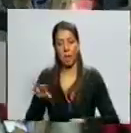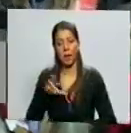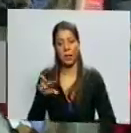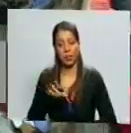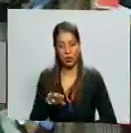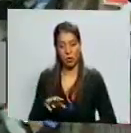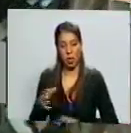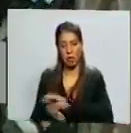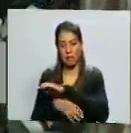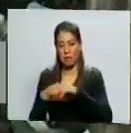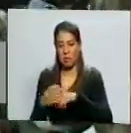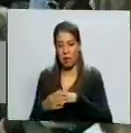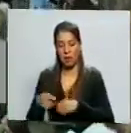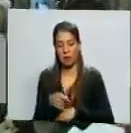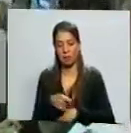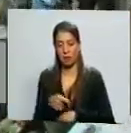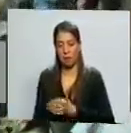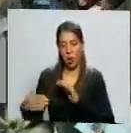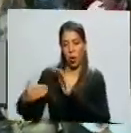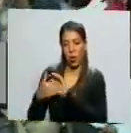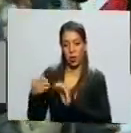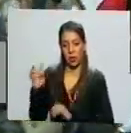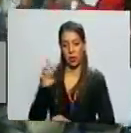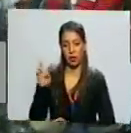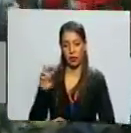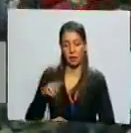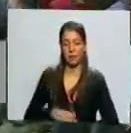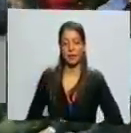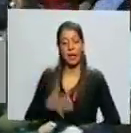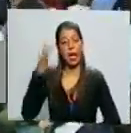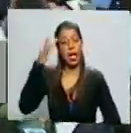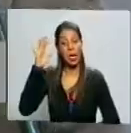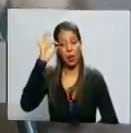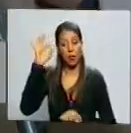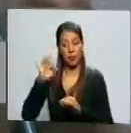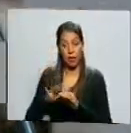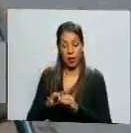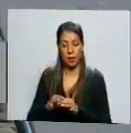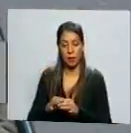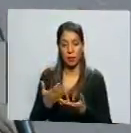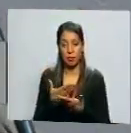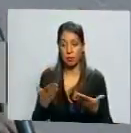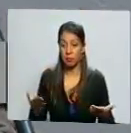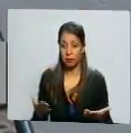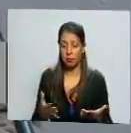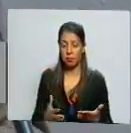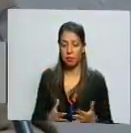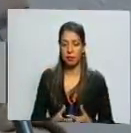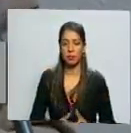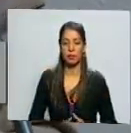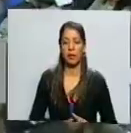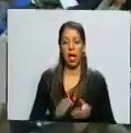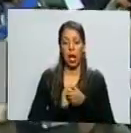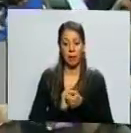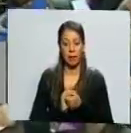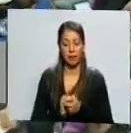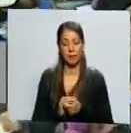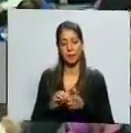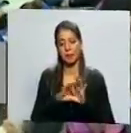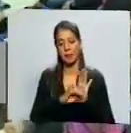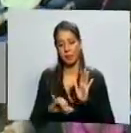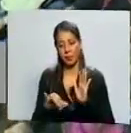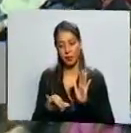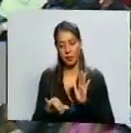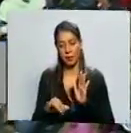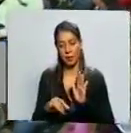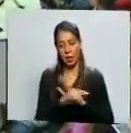esta agresión contra nuestro pueblo. Creo entonces, queridos camaradas, y así lo refleja